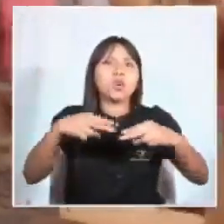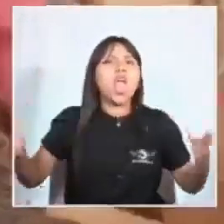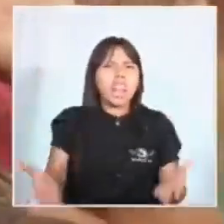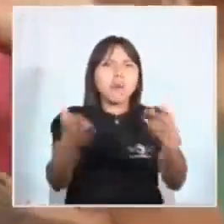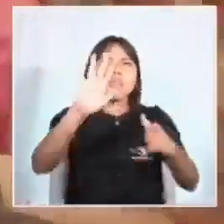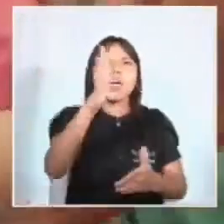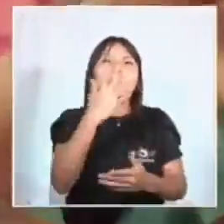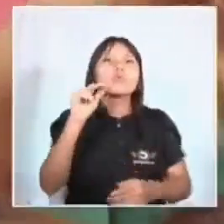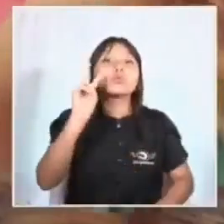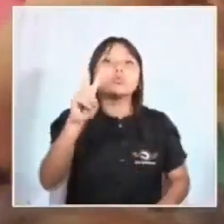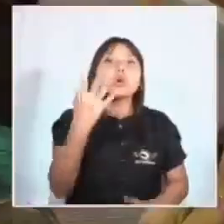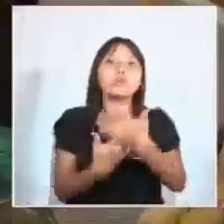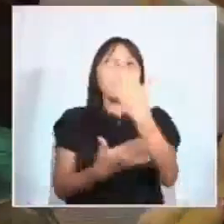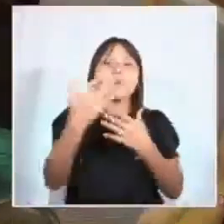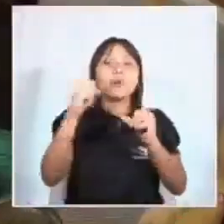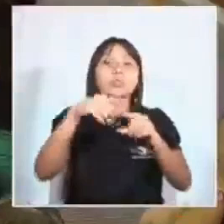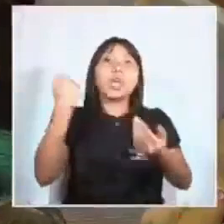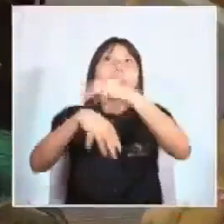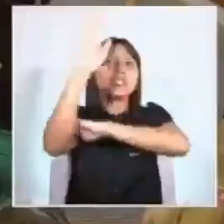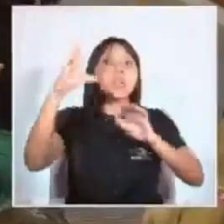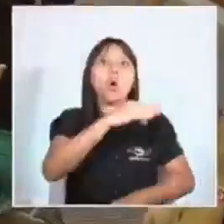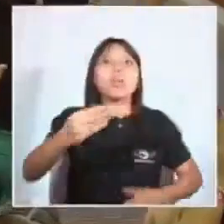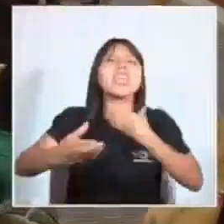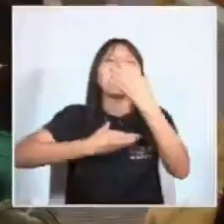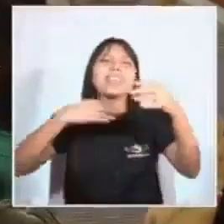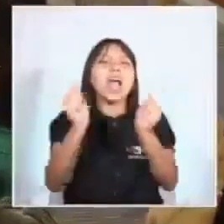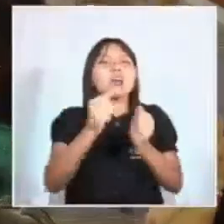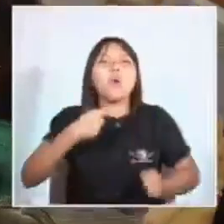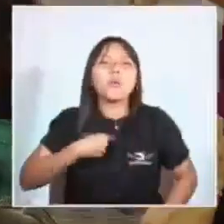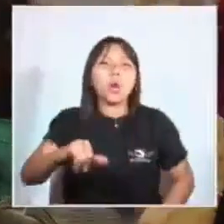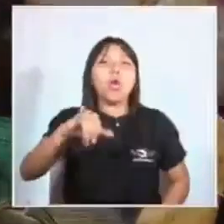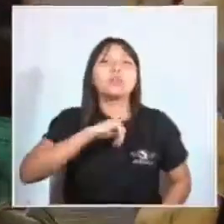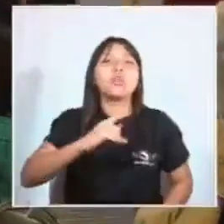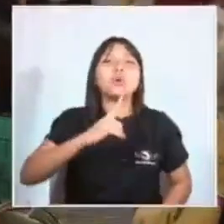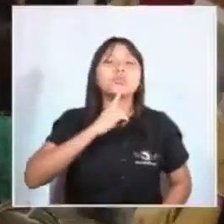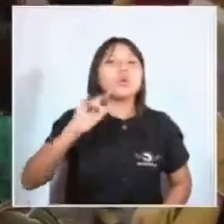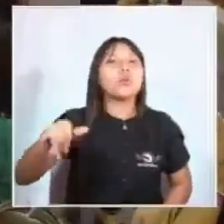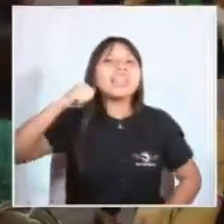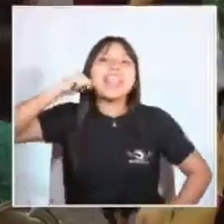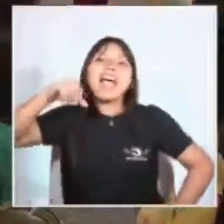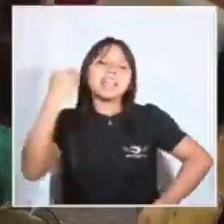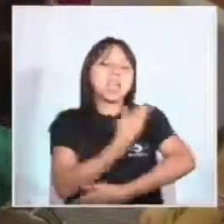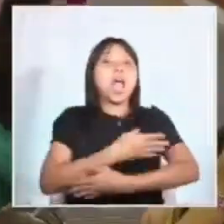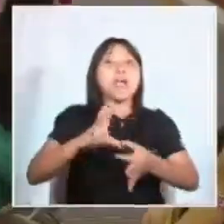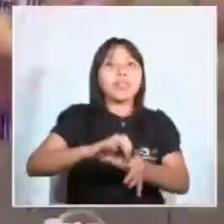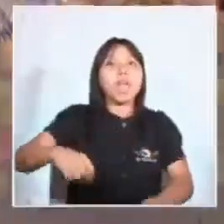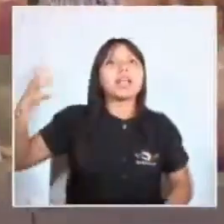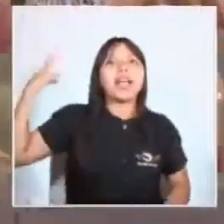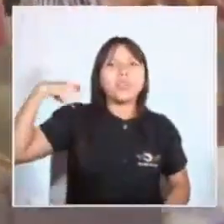dos manos al cielo y grita conmigo: soy la hija del dueño.